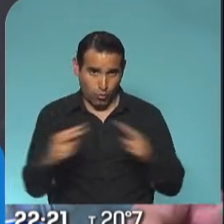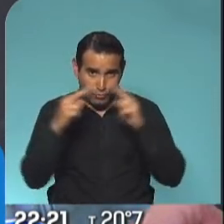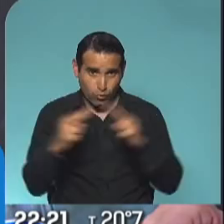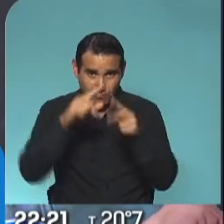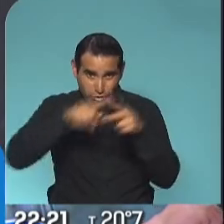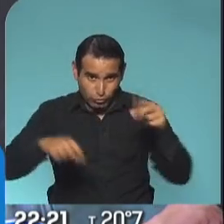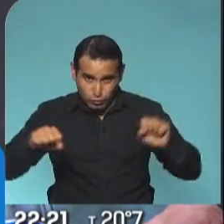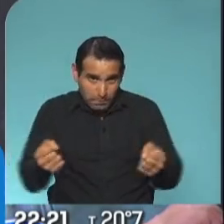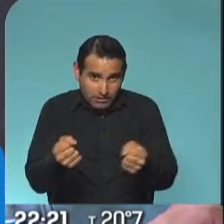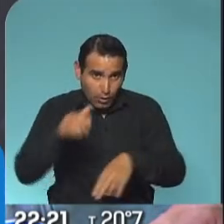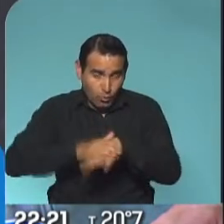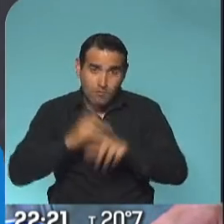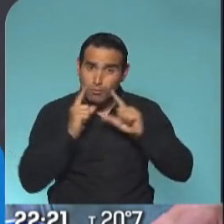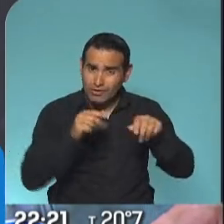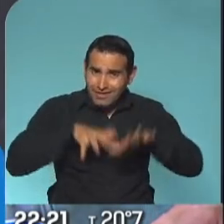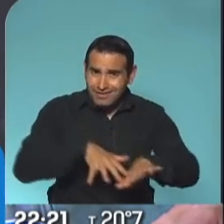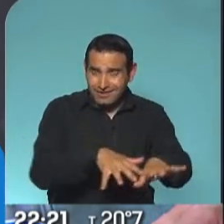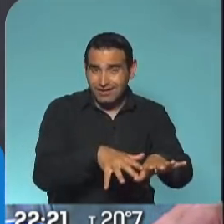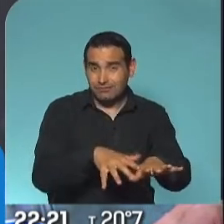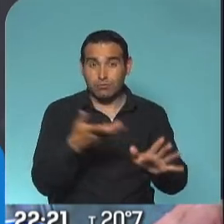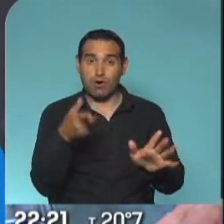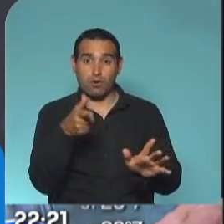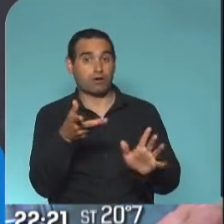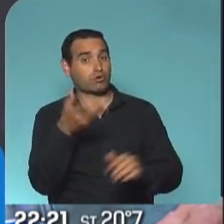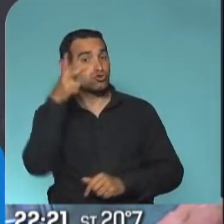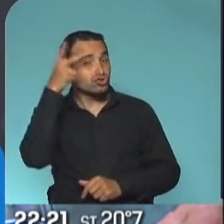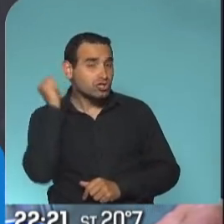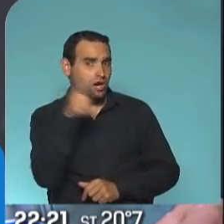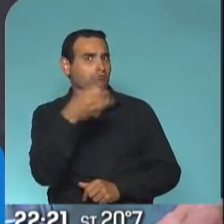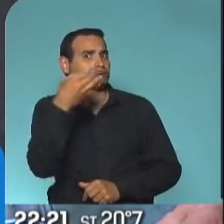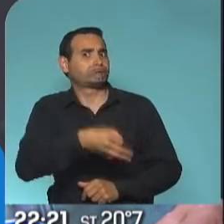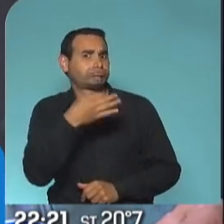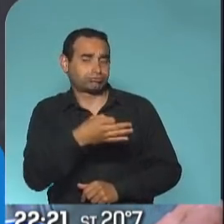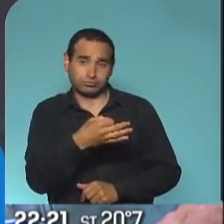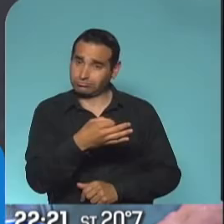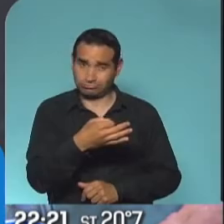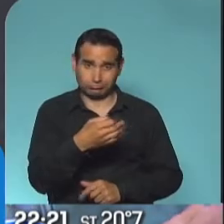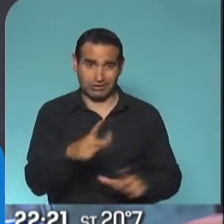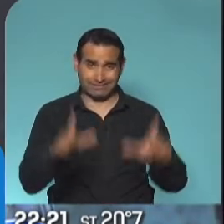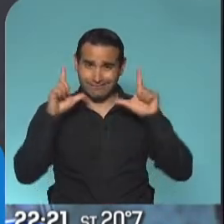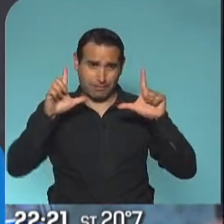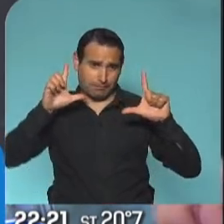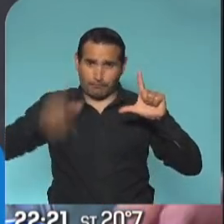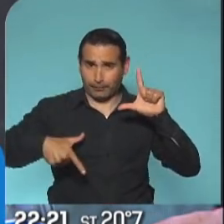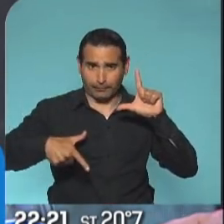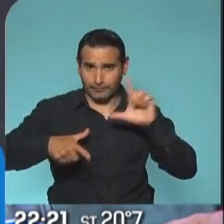por esta cuestión de movilización social. Para el modelo chileno, el costo simbólico de esto es